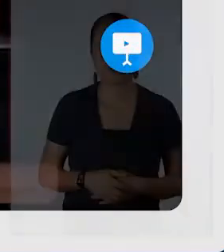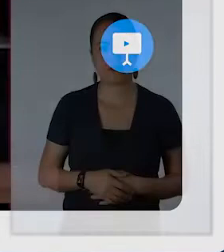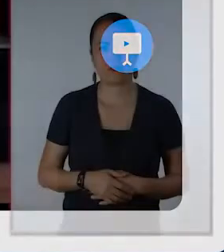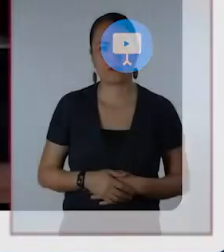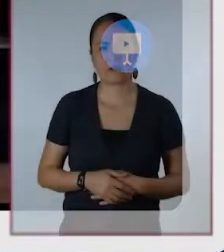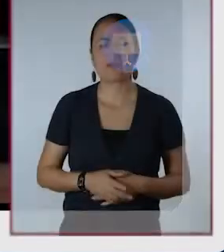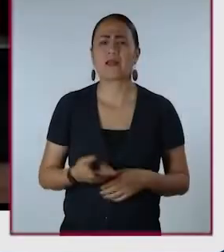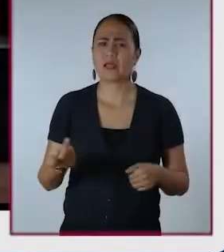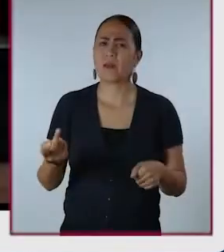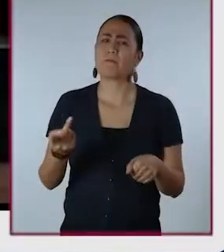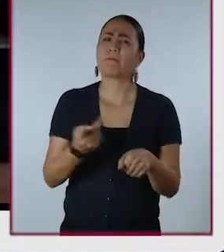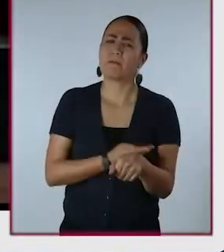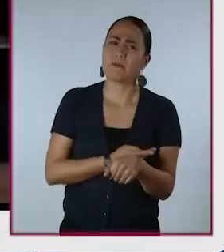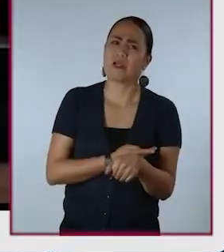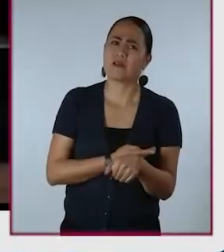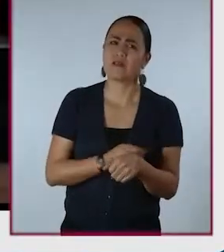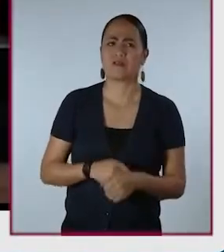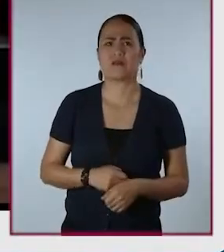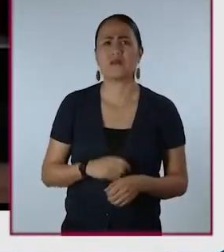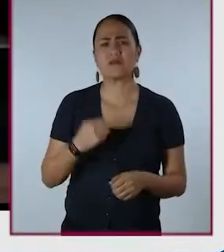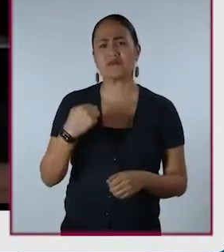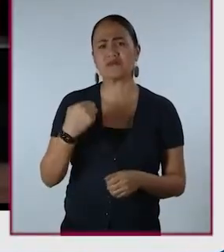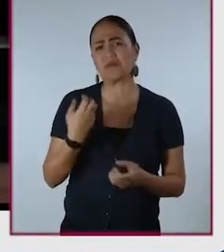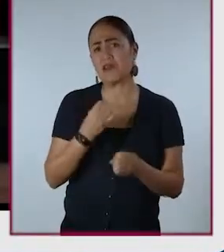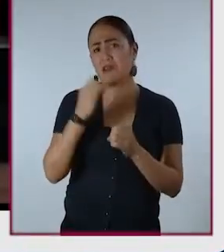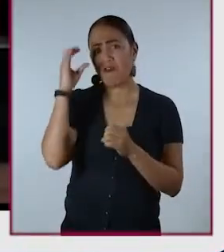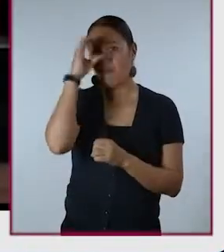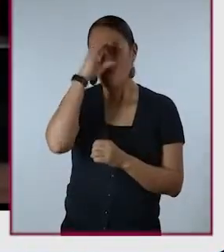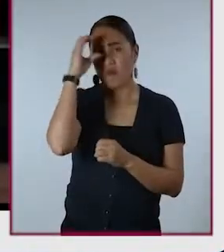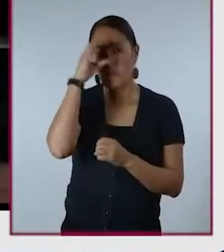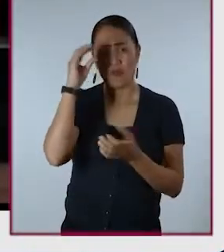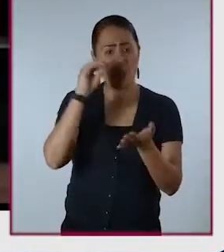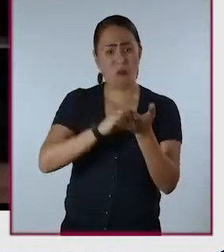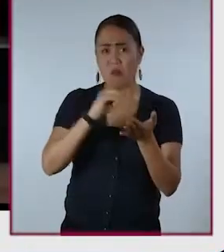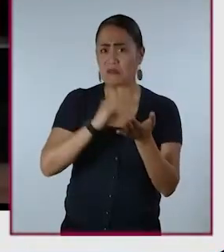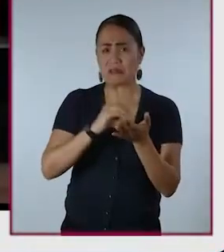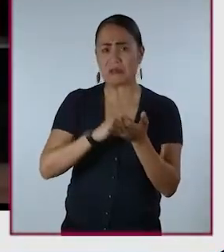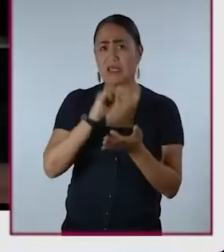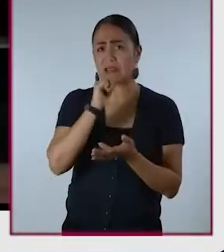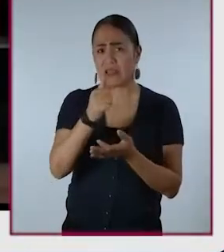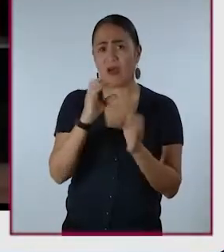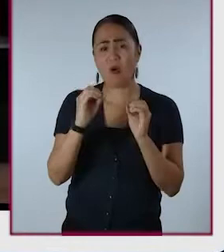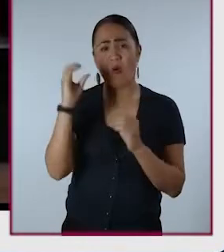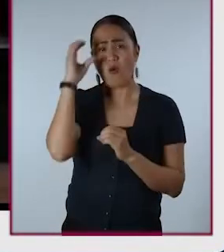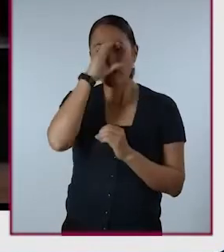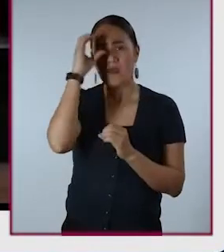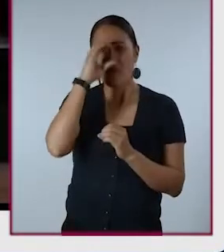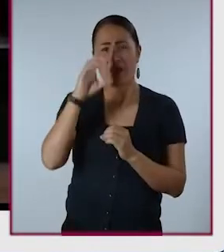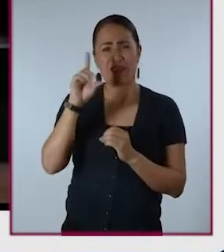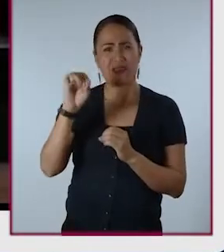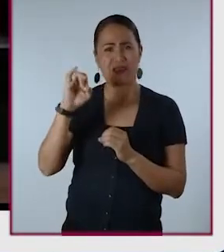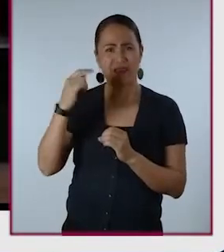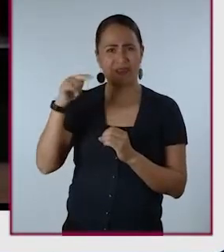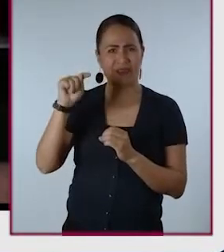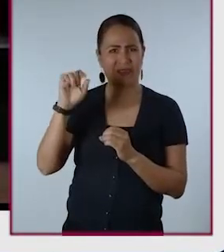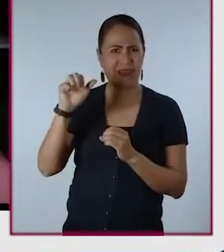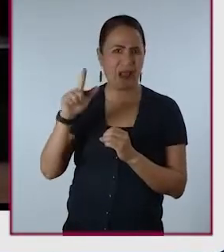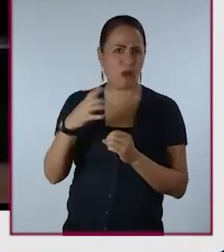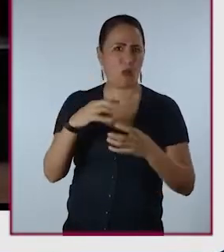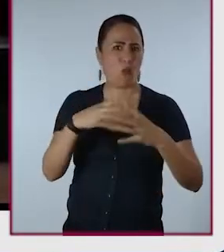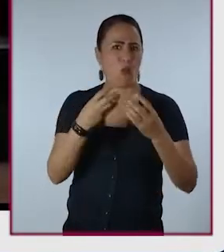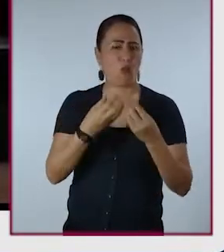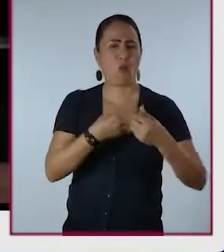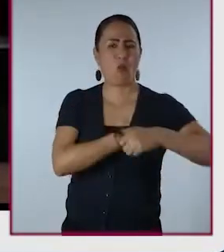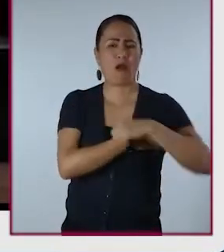¿Qué pasaría si no conservamos bien la fotografía y las imágenes digitales? Bueno, vamos a perder